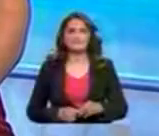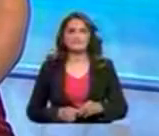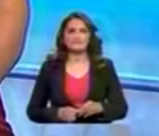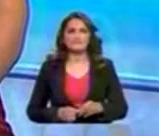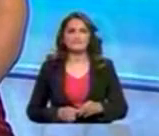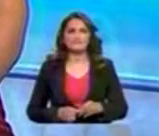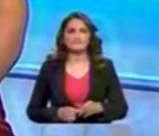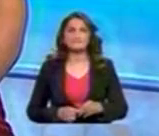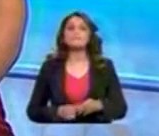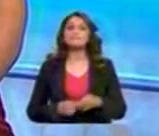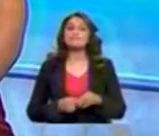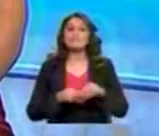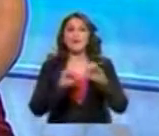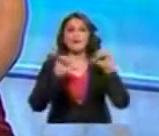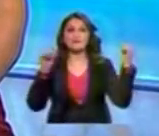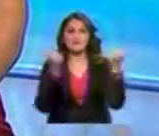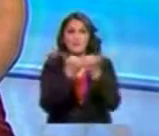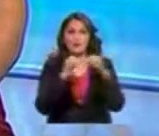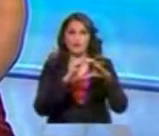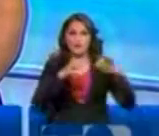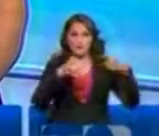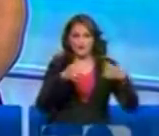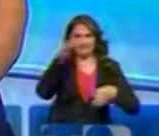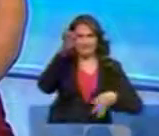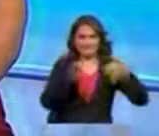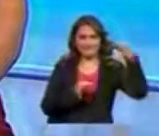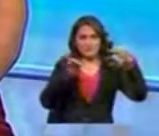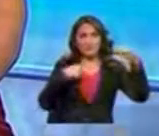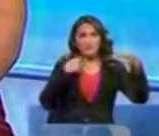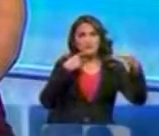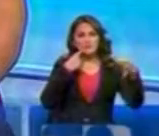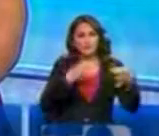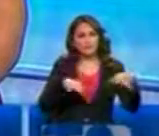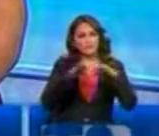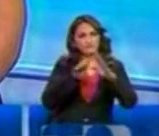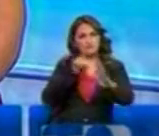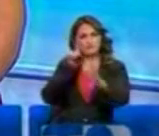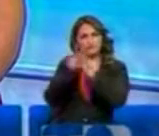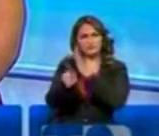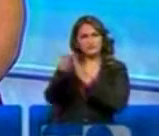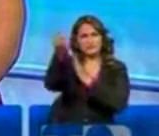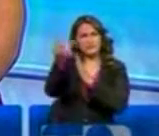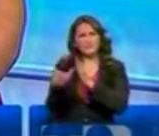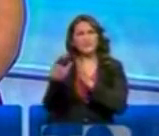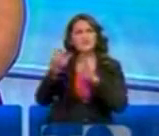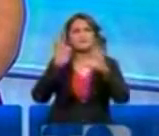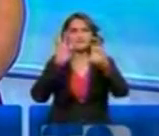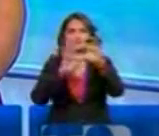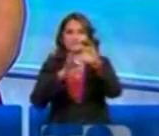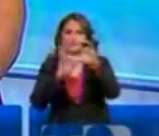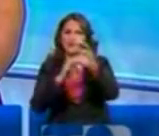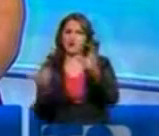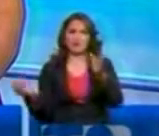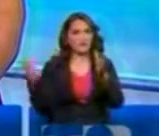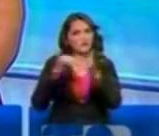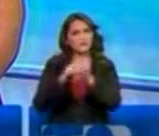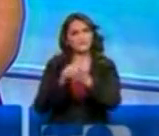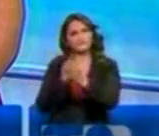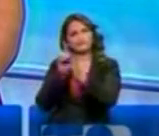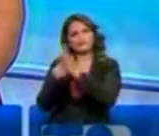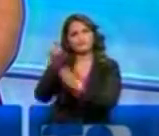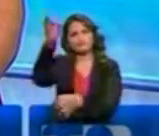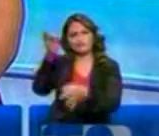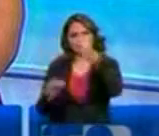Continuamos. La Comisión de Fiscalización de la Asamblea calificó un tercer juicio político en contra del presidente del Consejo de Participación, José Tuárez, y el